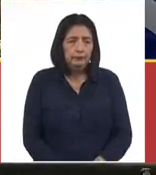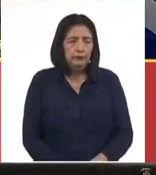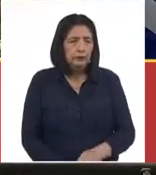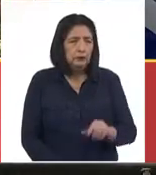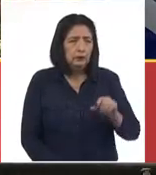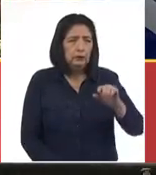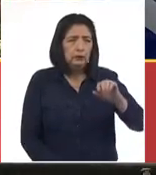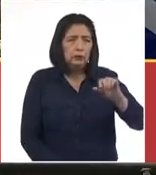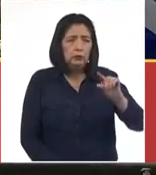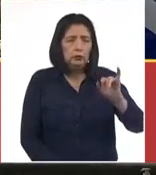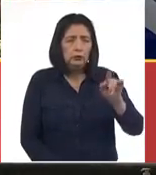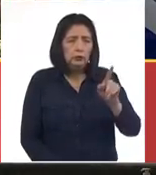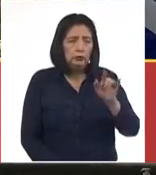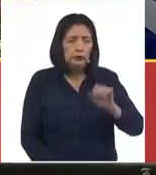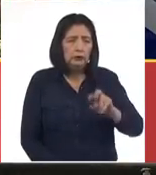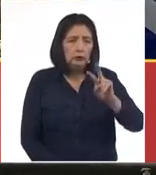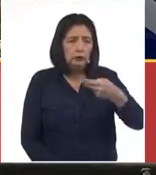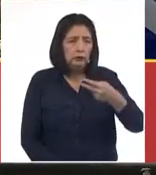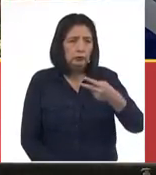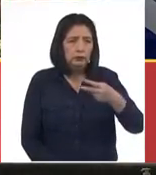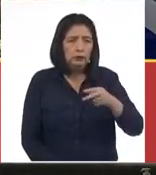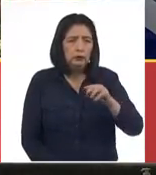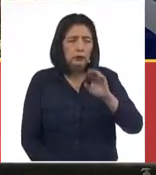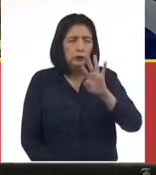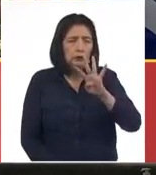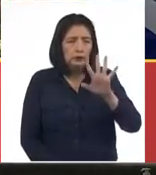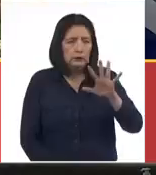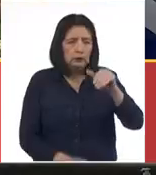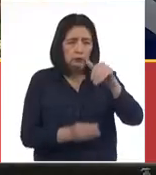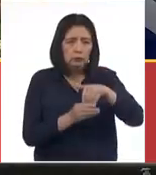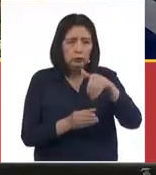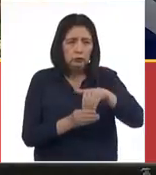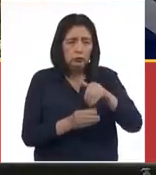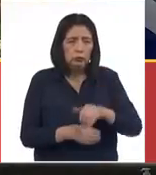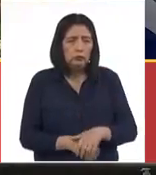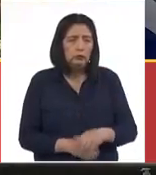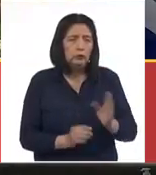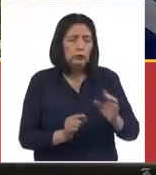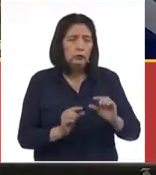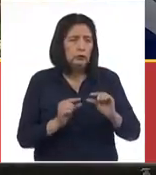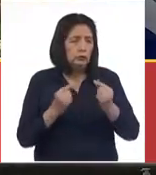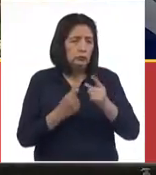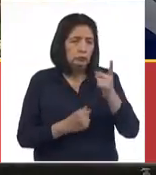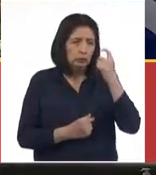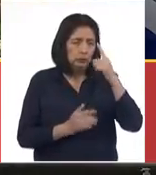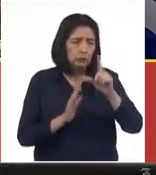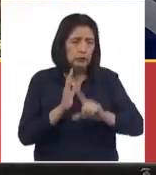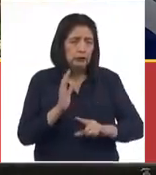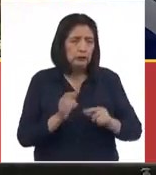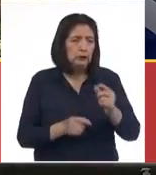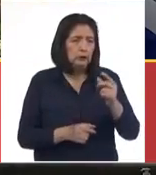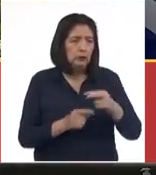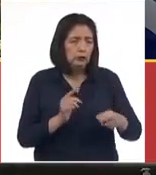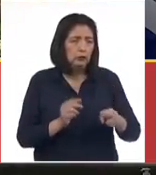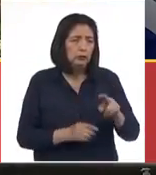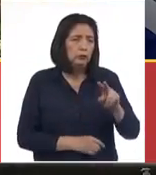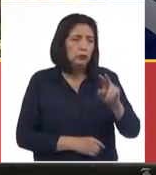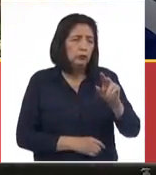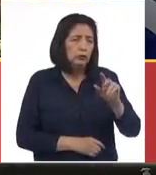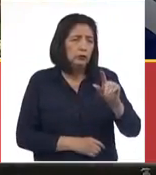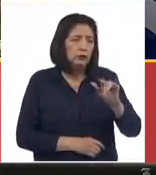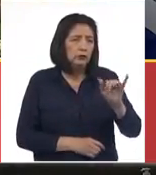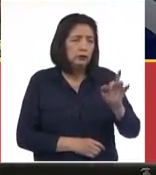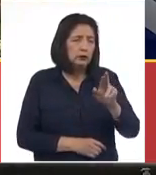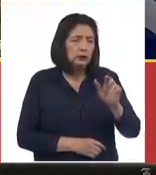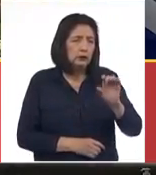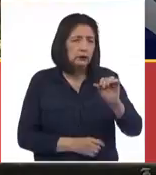julio armando 2000 45 votos fórmula presidencial 2 lizárraga holton